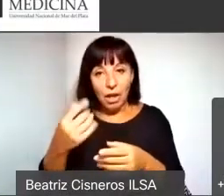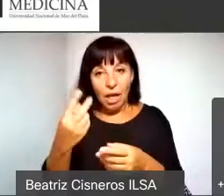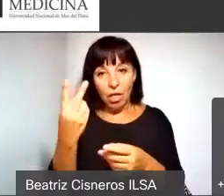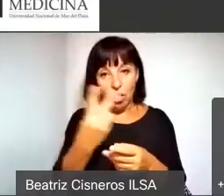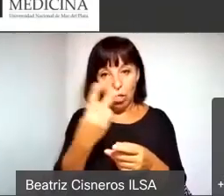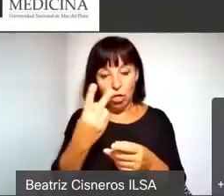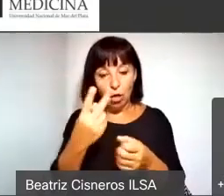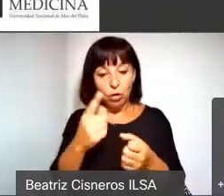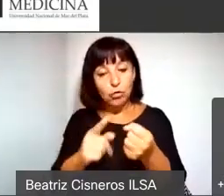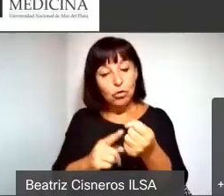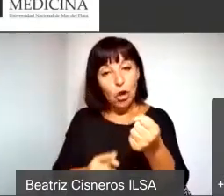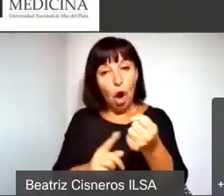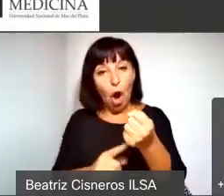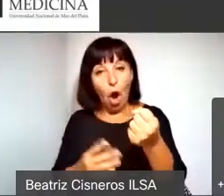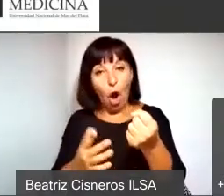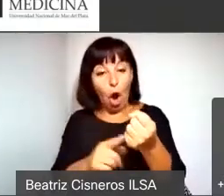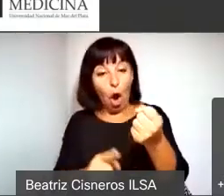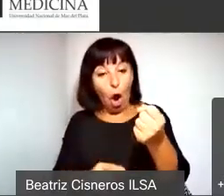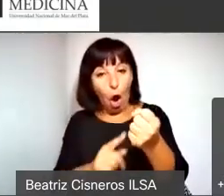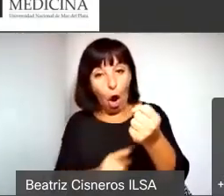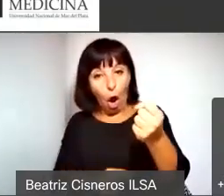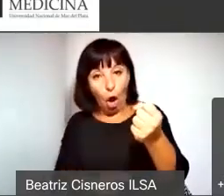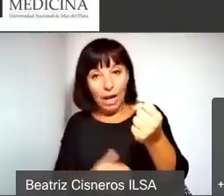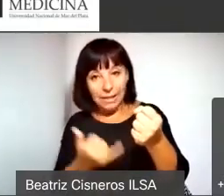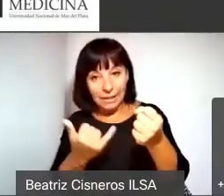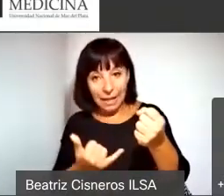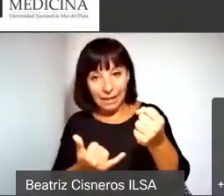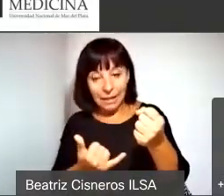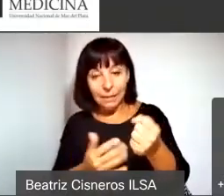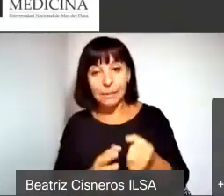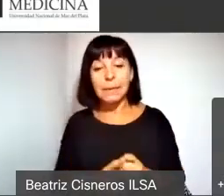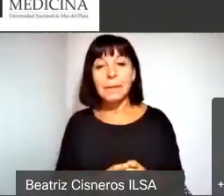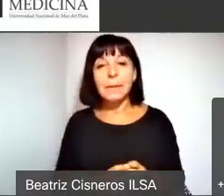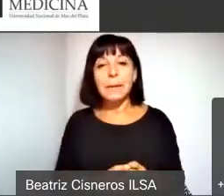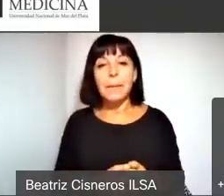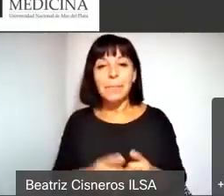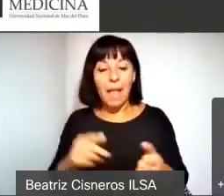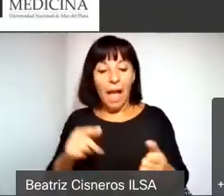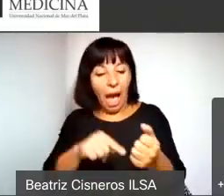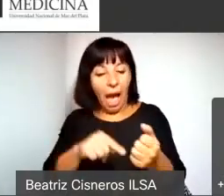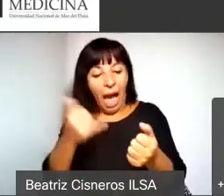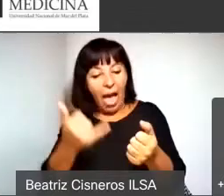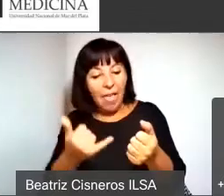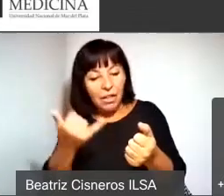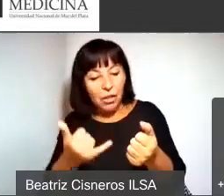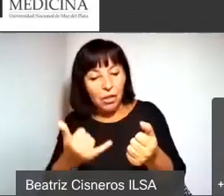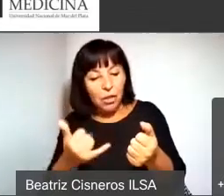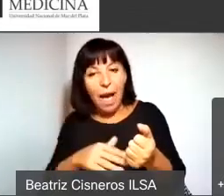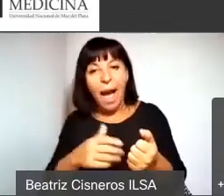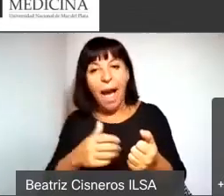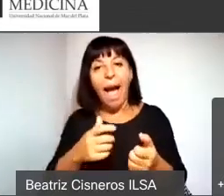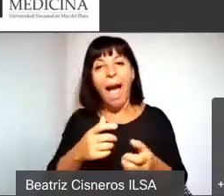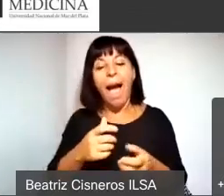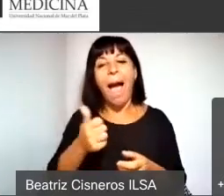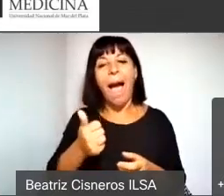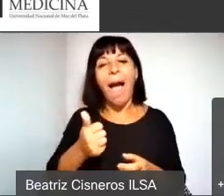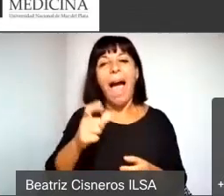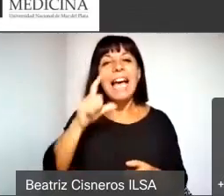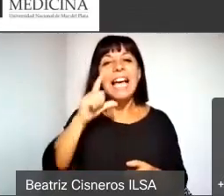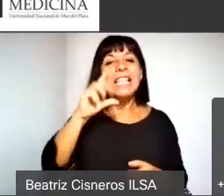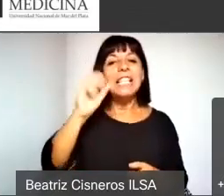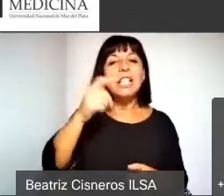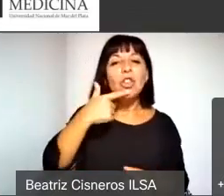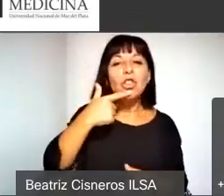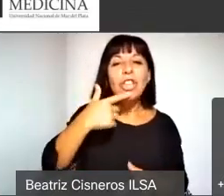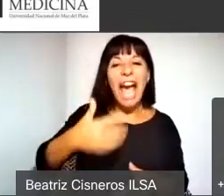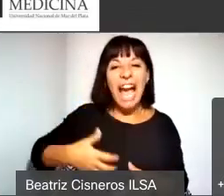colas. Y estas colas están constituidas por dos ácidos grasos de cadena larga.